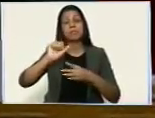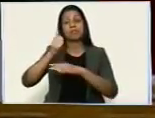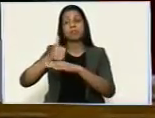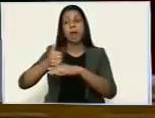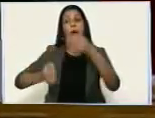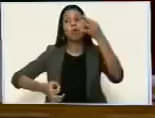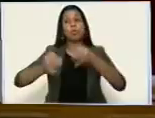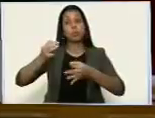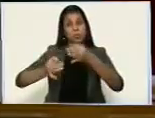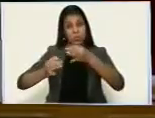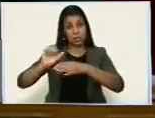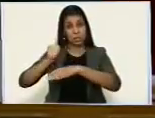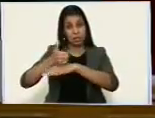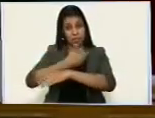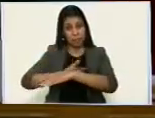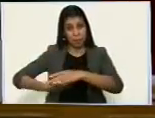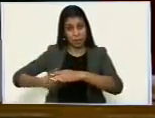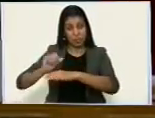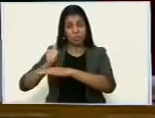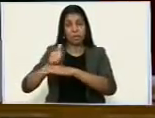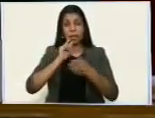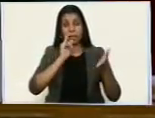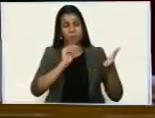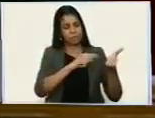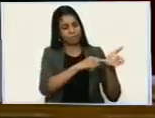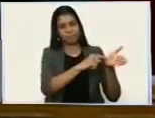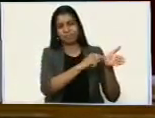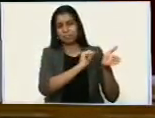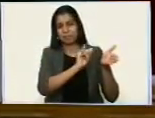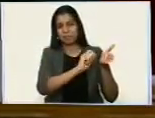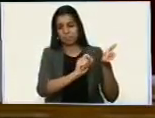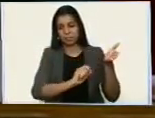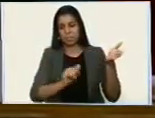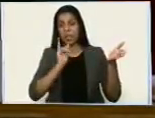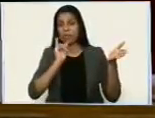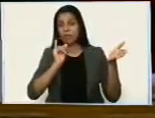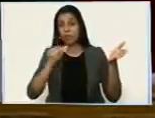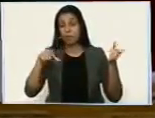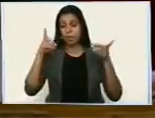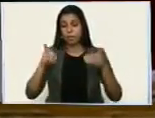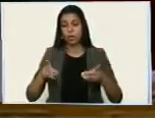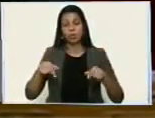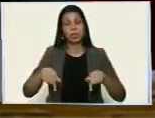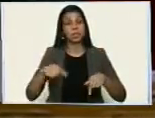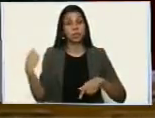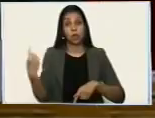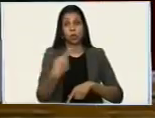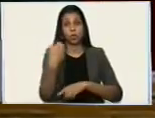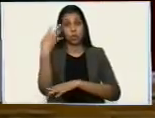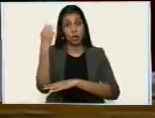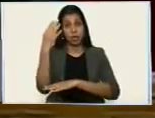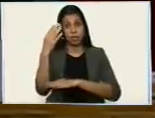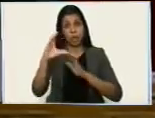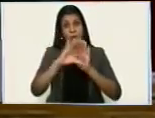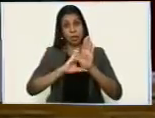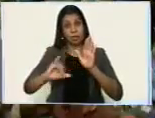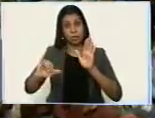de Justicia, para informarle de la decisión de aquí de esta Asamblea Nacional Constituyente.